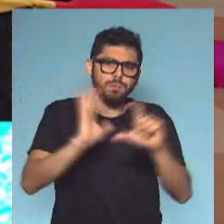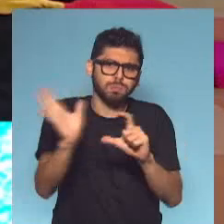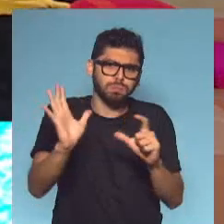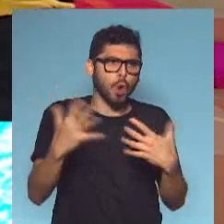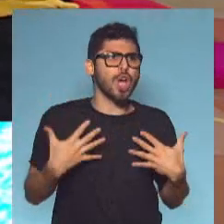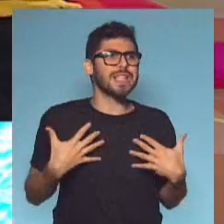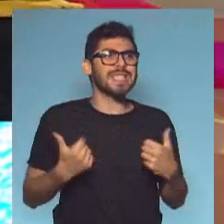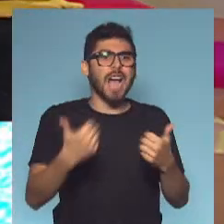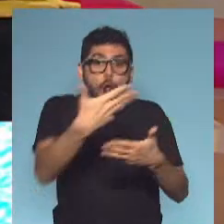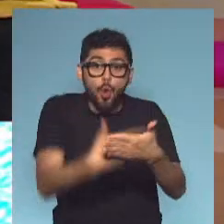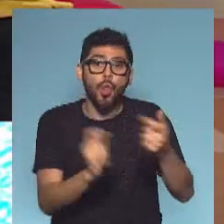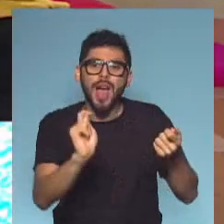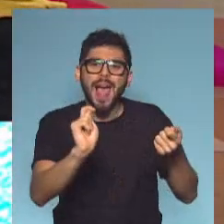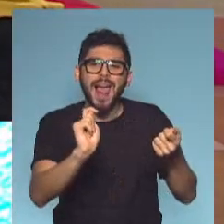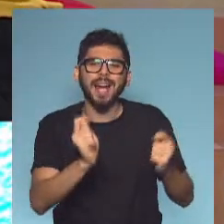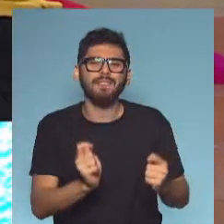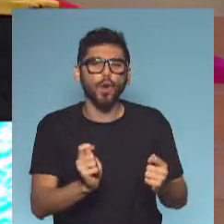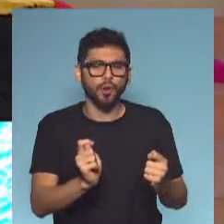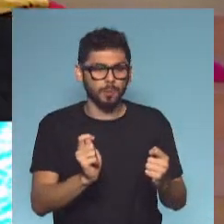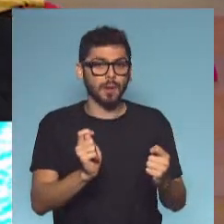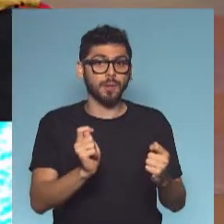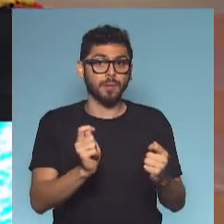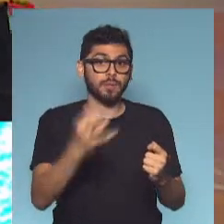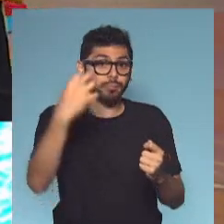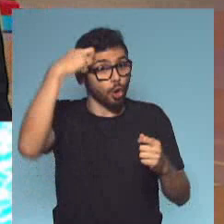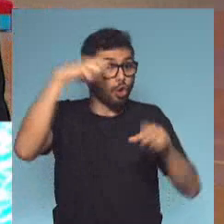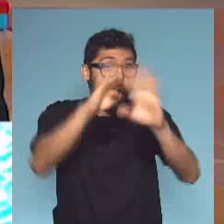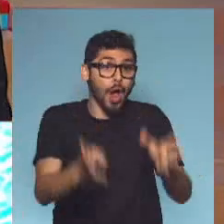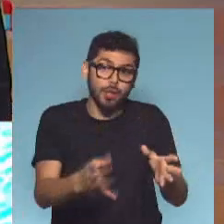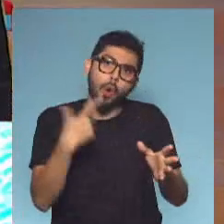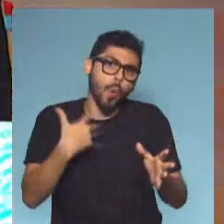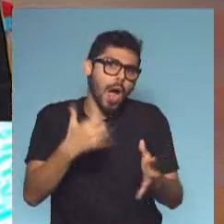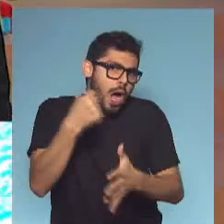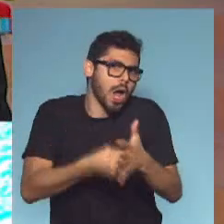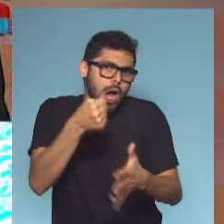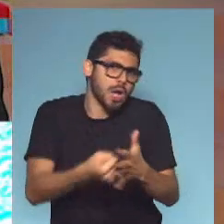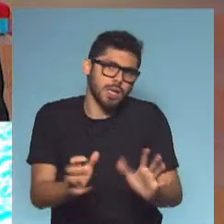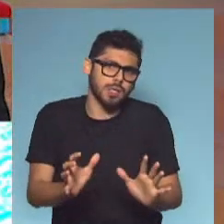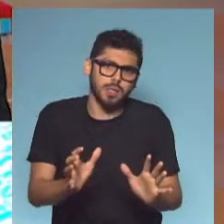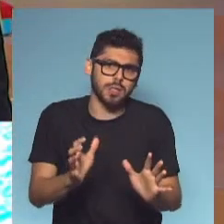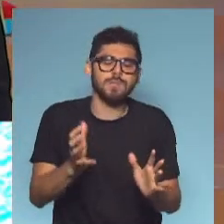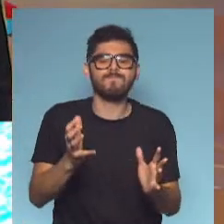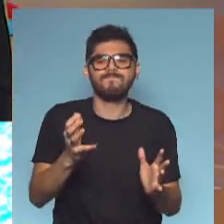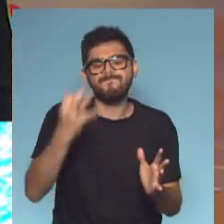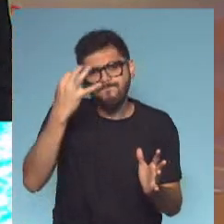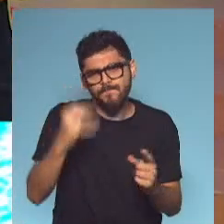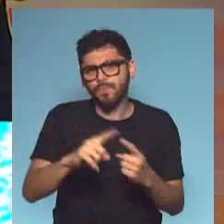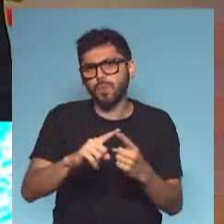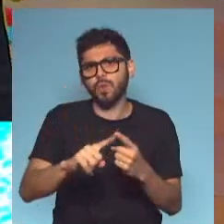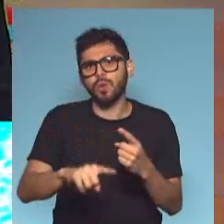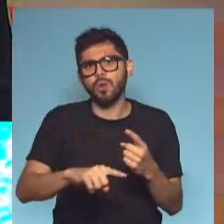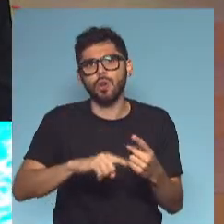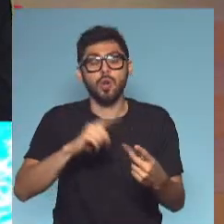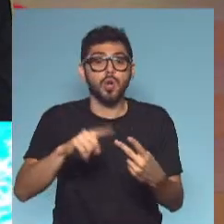la salud que se está dando o se va a pelear en el Congreso. Digamos que otros a